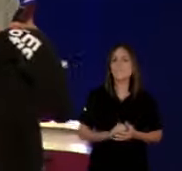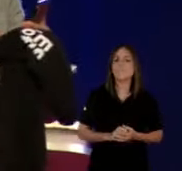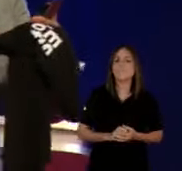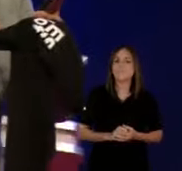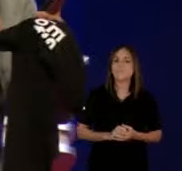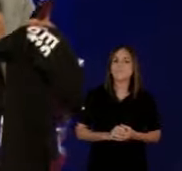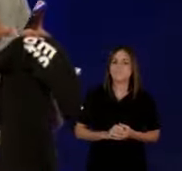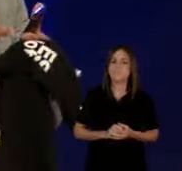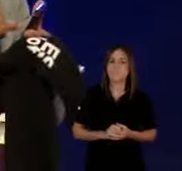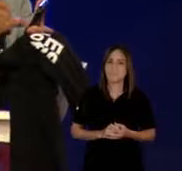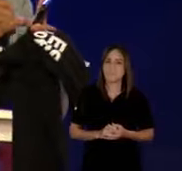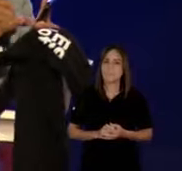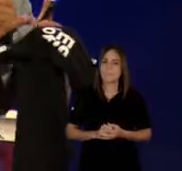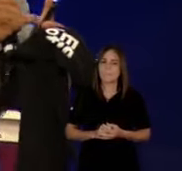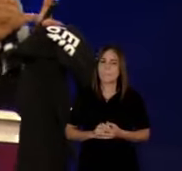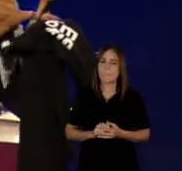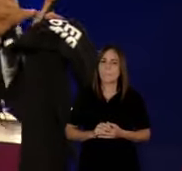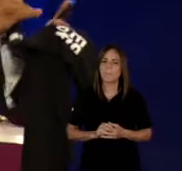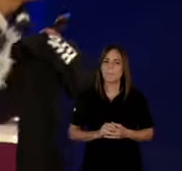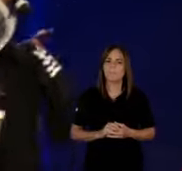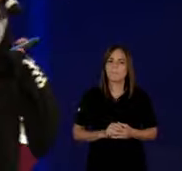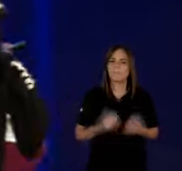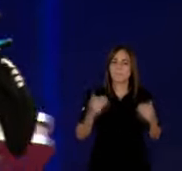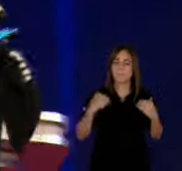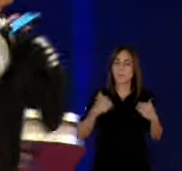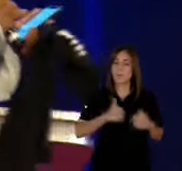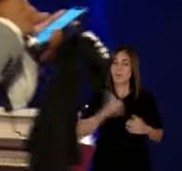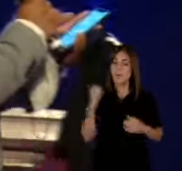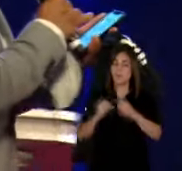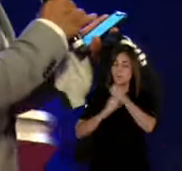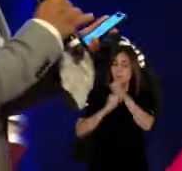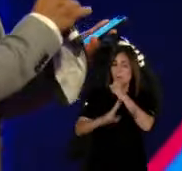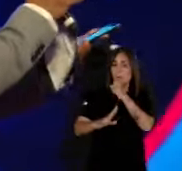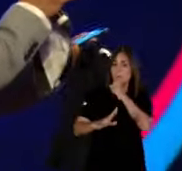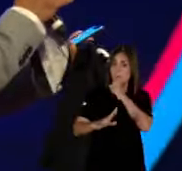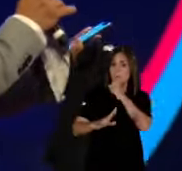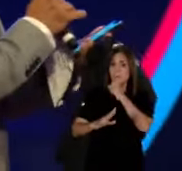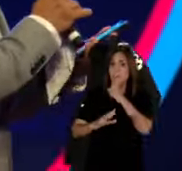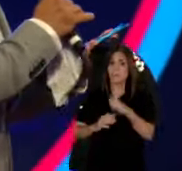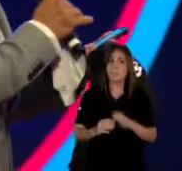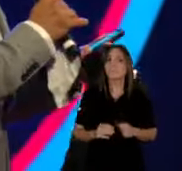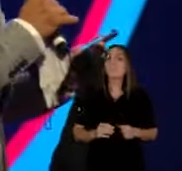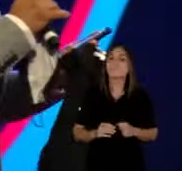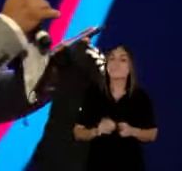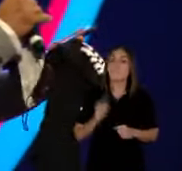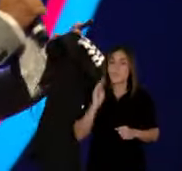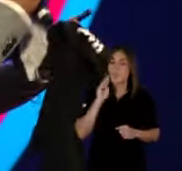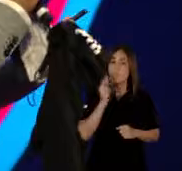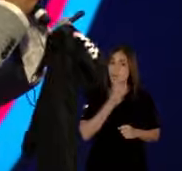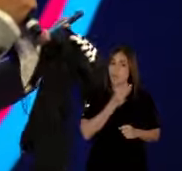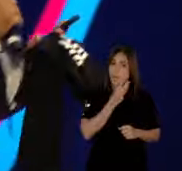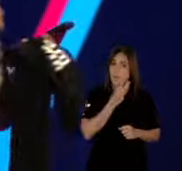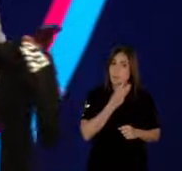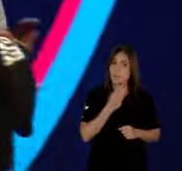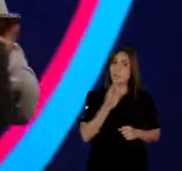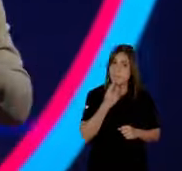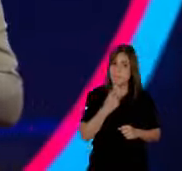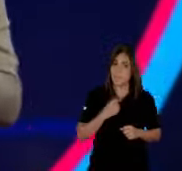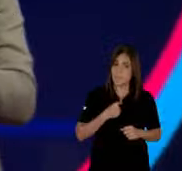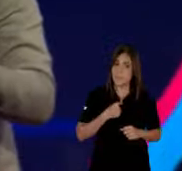haya disponible. Bueno, tenemos otros anuncios. El apóstol me envía a invitarles a